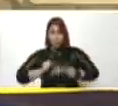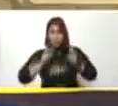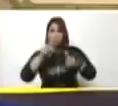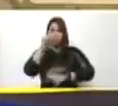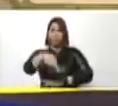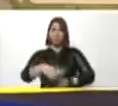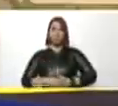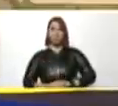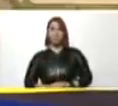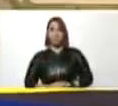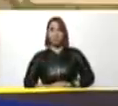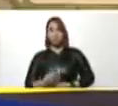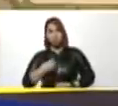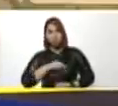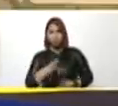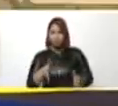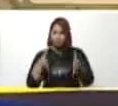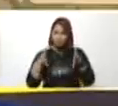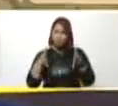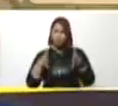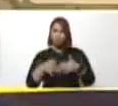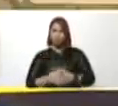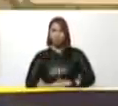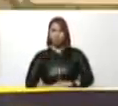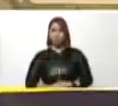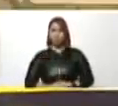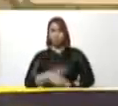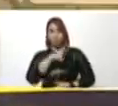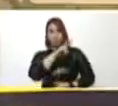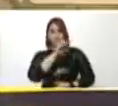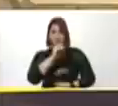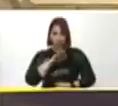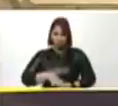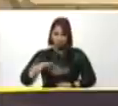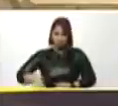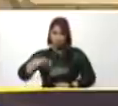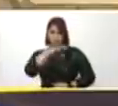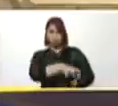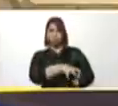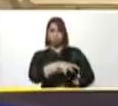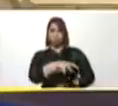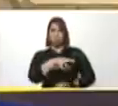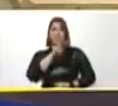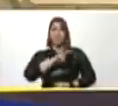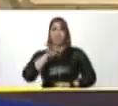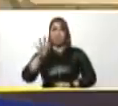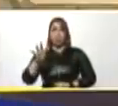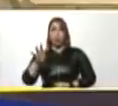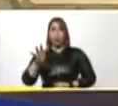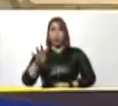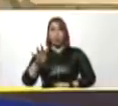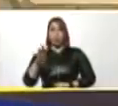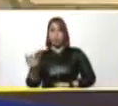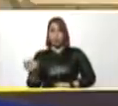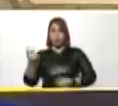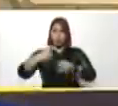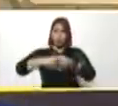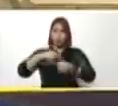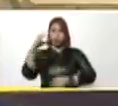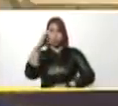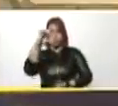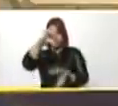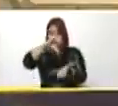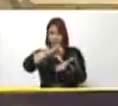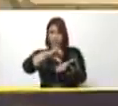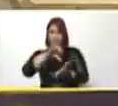también, nosotros ganamos 20 entidades federales de las 24, porque estoy incluyendo a Caracas, que es la capital